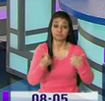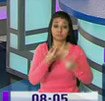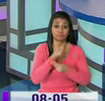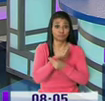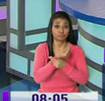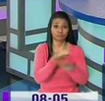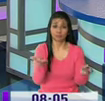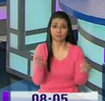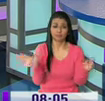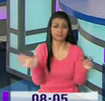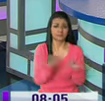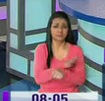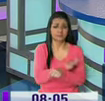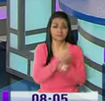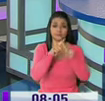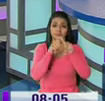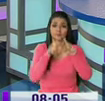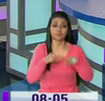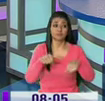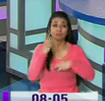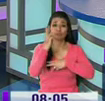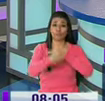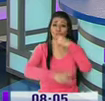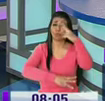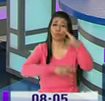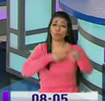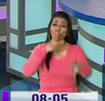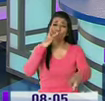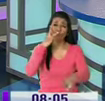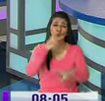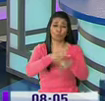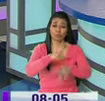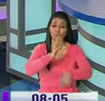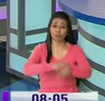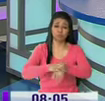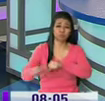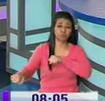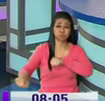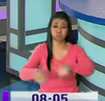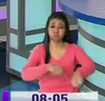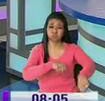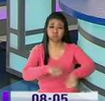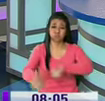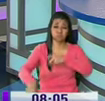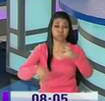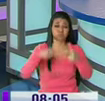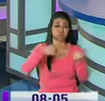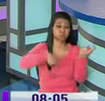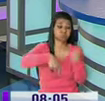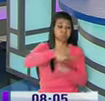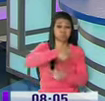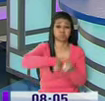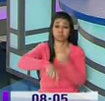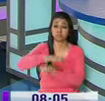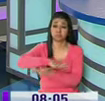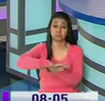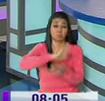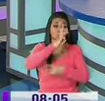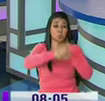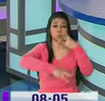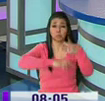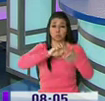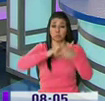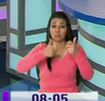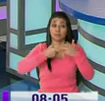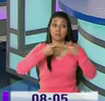información muy variada. El mundo amaneció convulsionado, los terremotos, los huracanes, en fin, en las noticias sobre